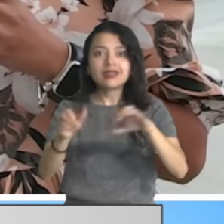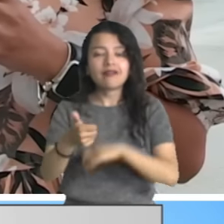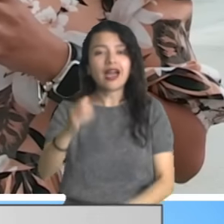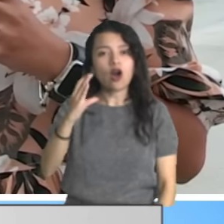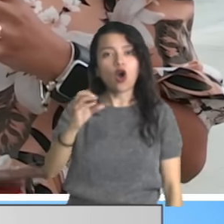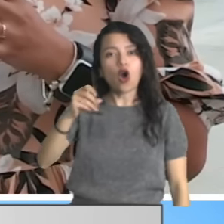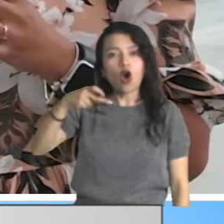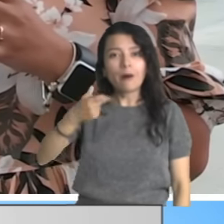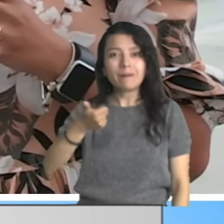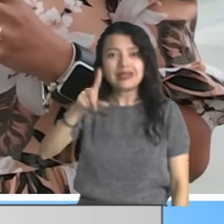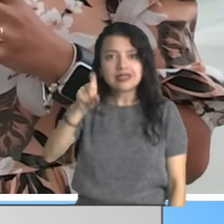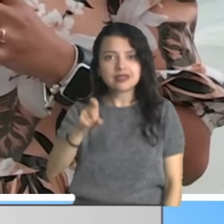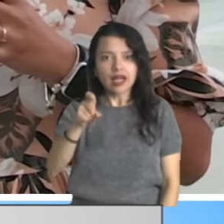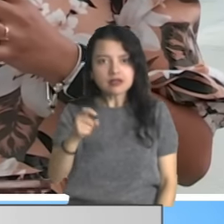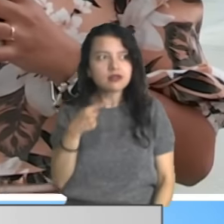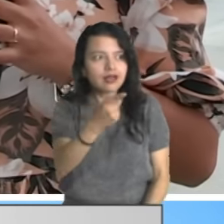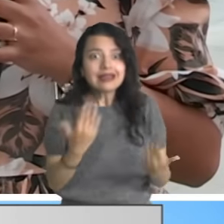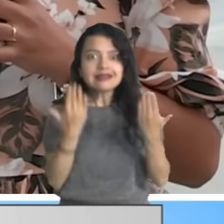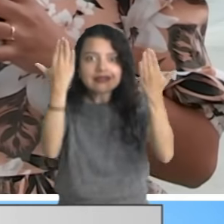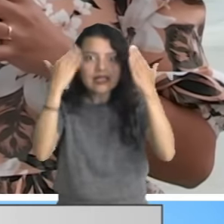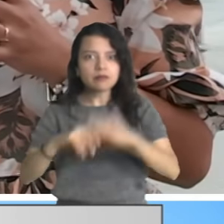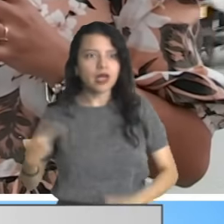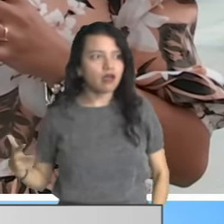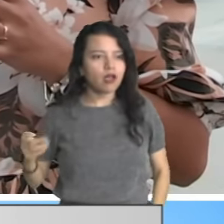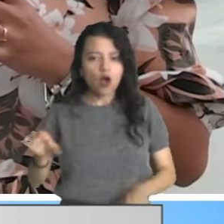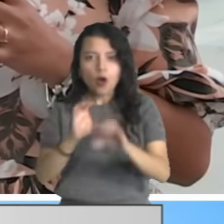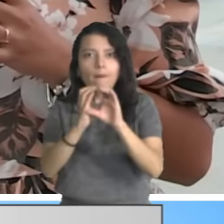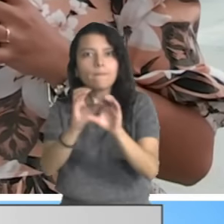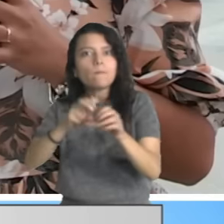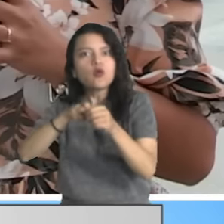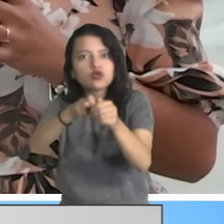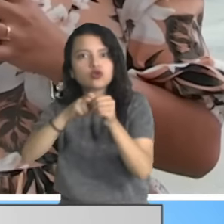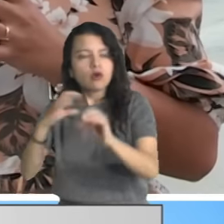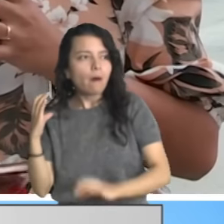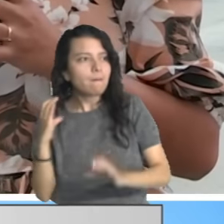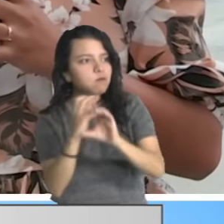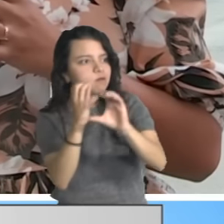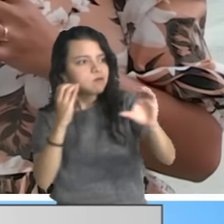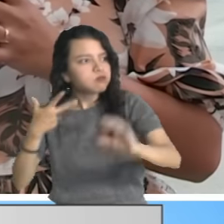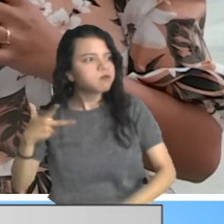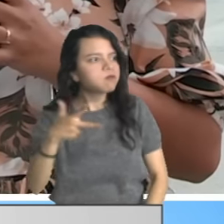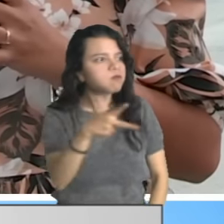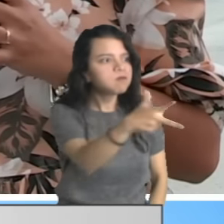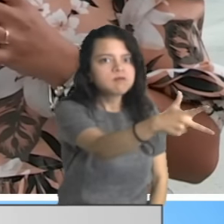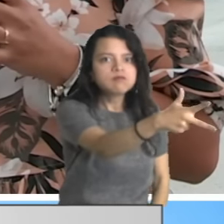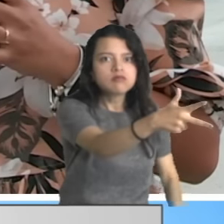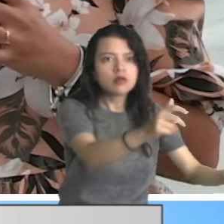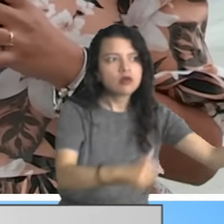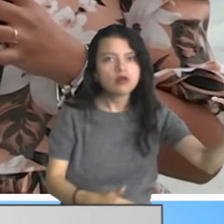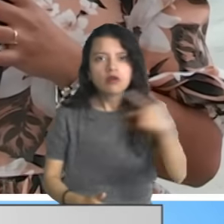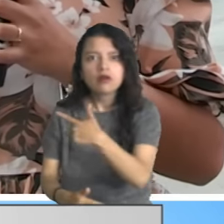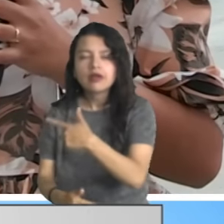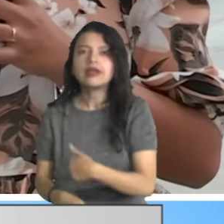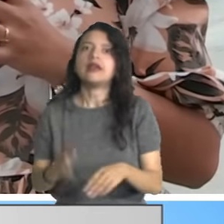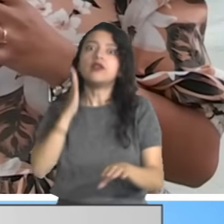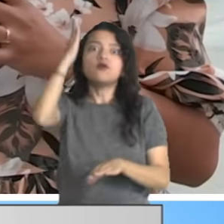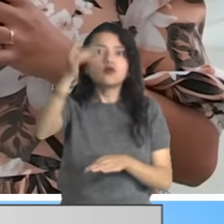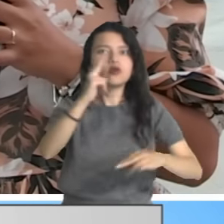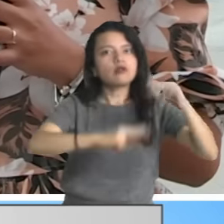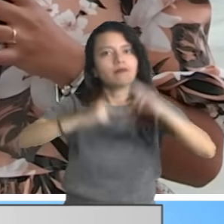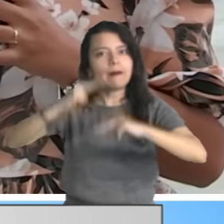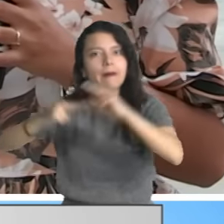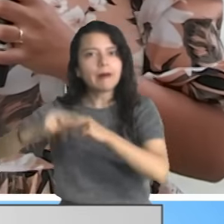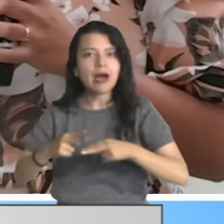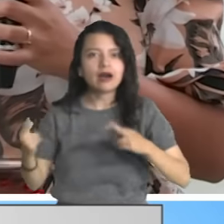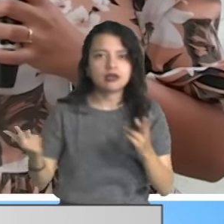que también están evaluando la manera de modernizar la terminal aérea del departamento y de realizar el tren de cercanías, dos proyectos bastante importantes para